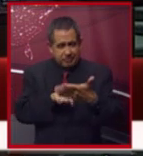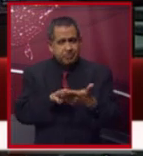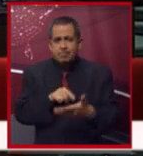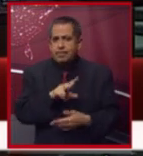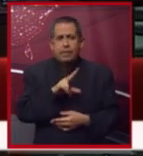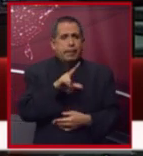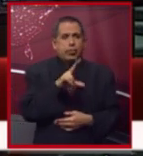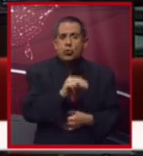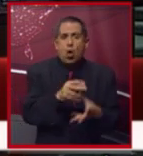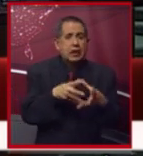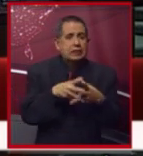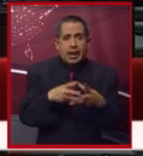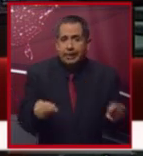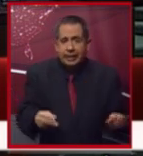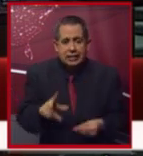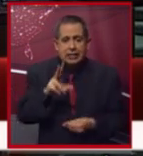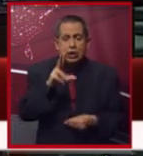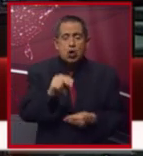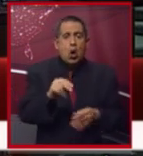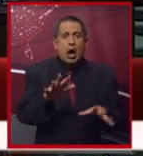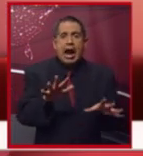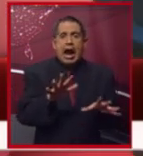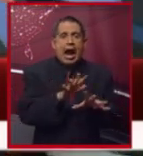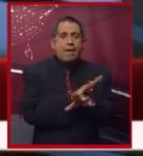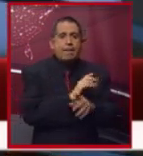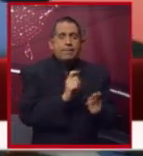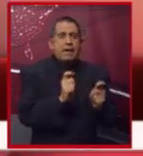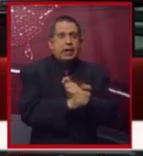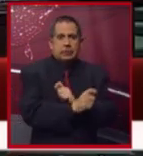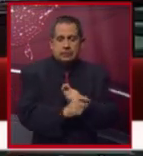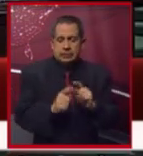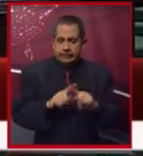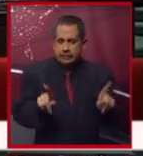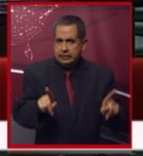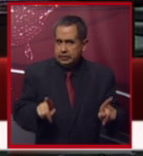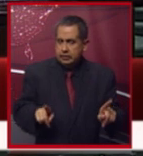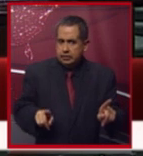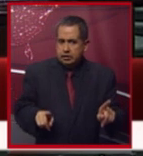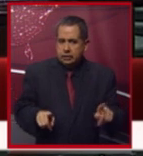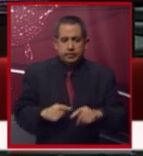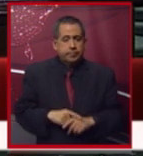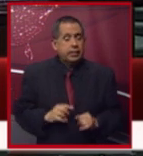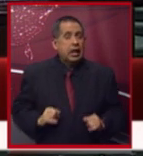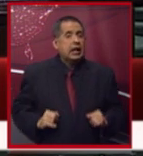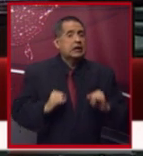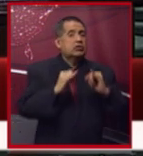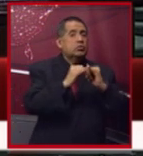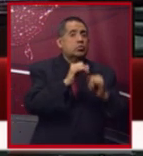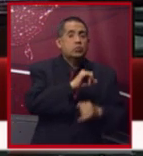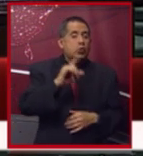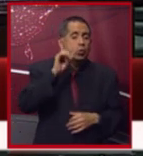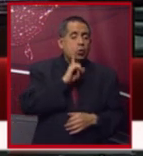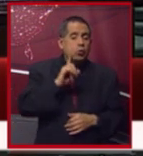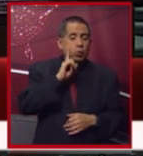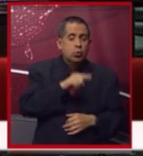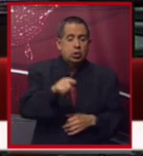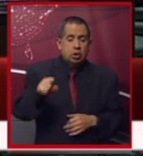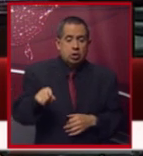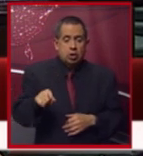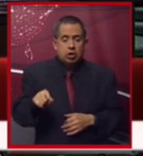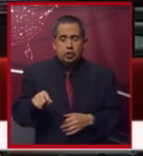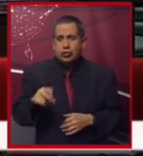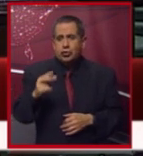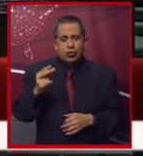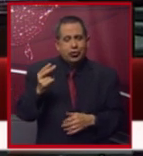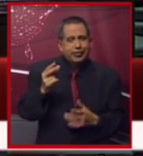no desaparece, se transforma. Los institutos de las mujeres no